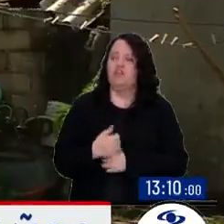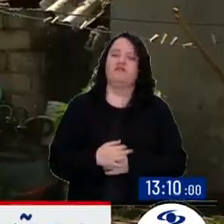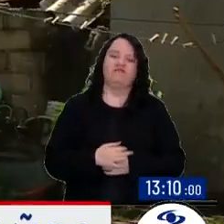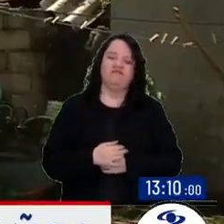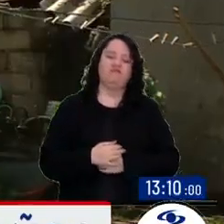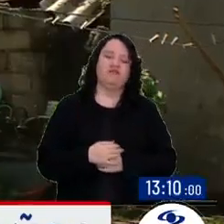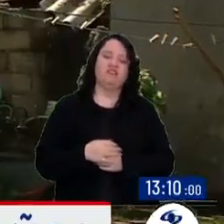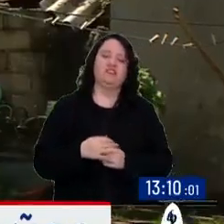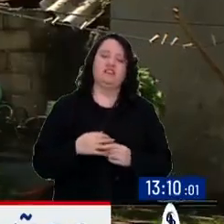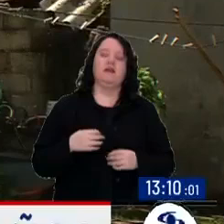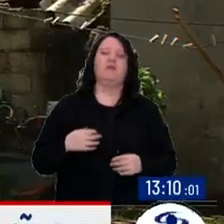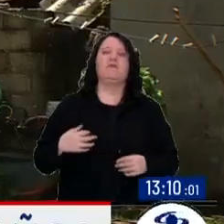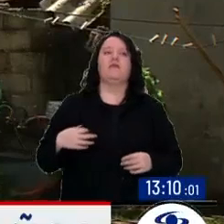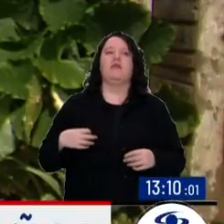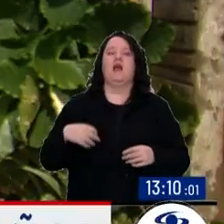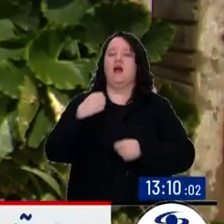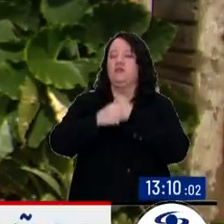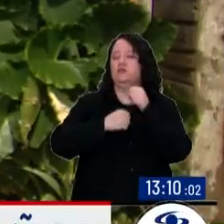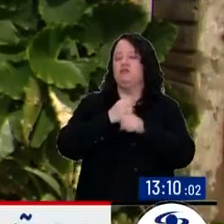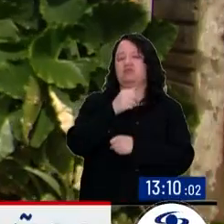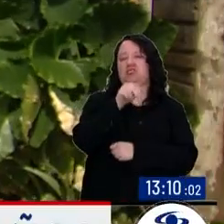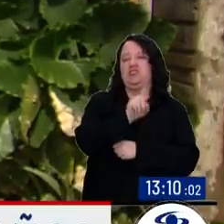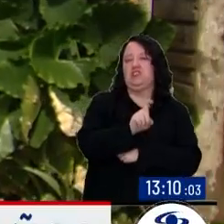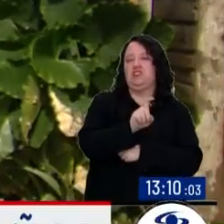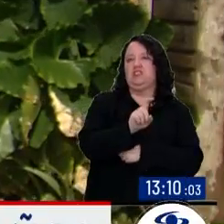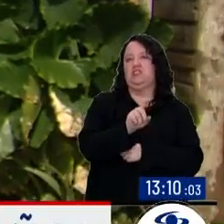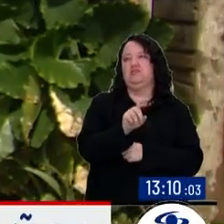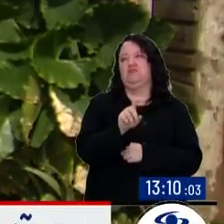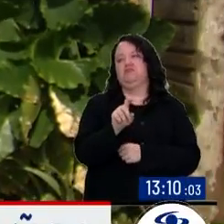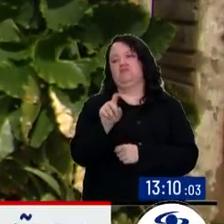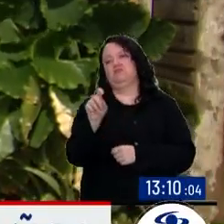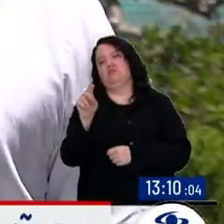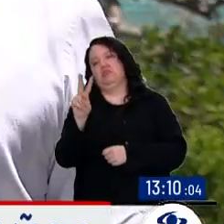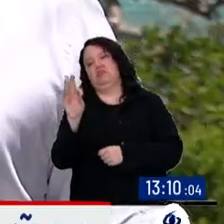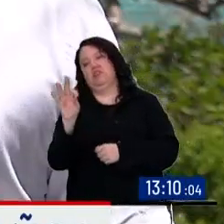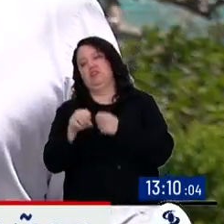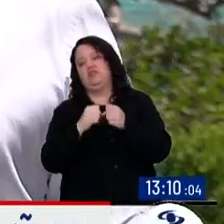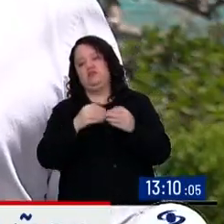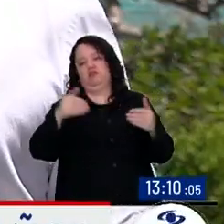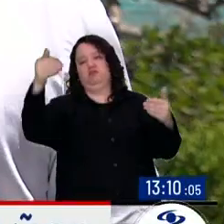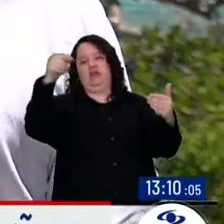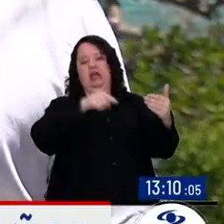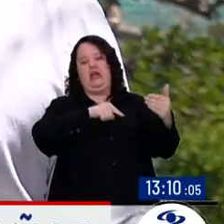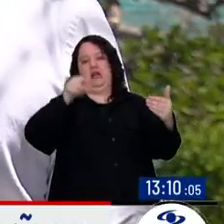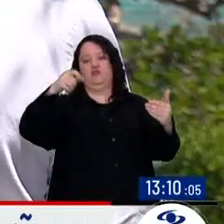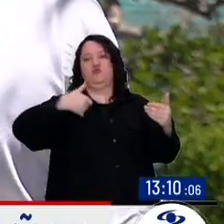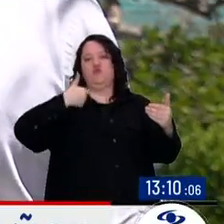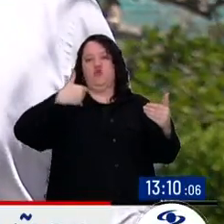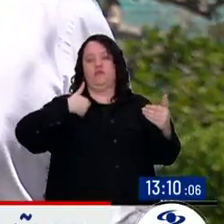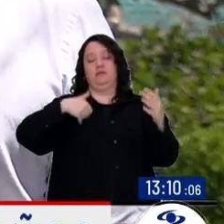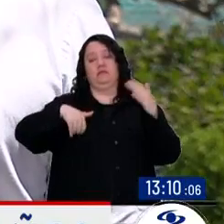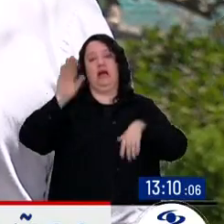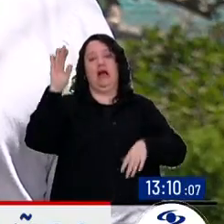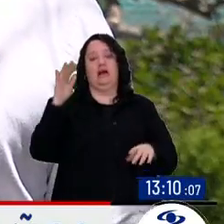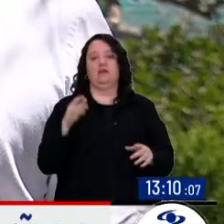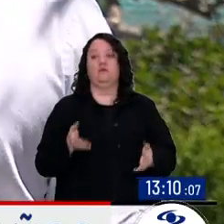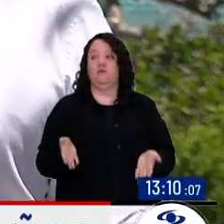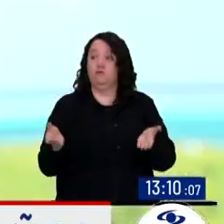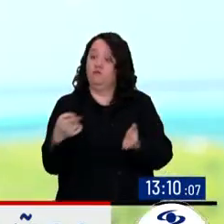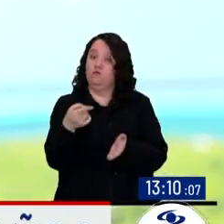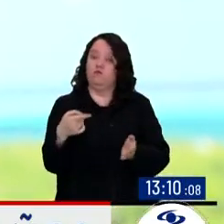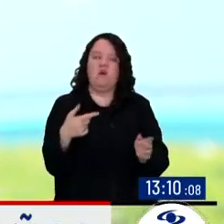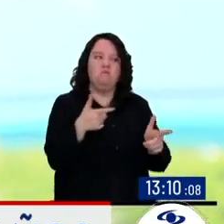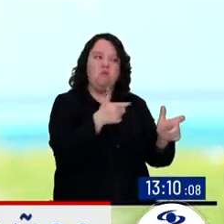prácticamente tenemos en edades de 16 a 23 años, que son los jóvenes que realmente están siendo